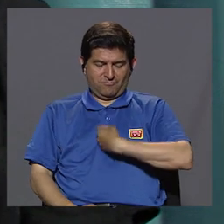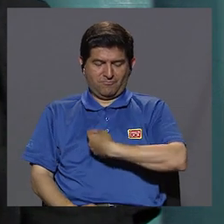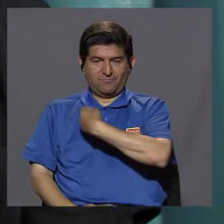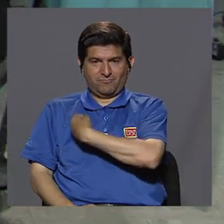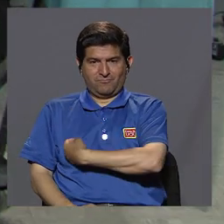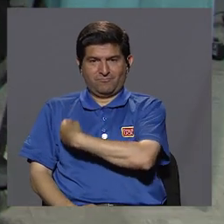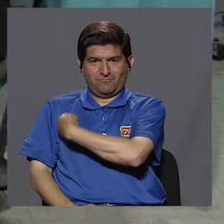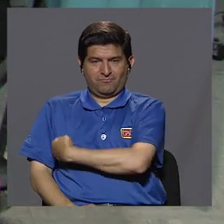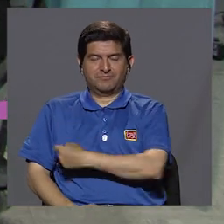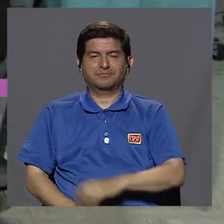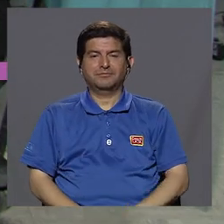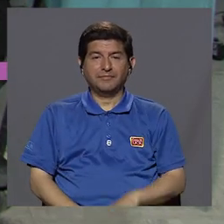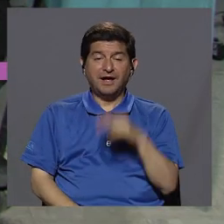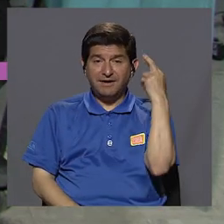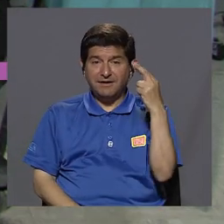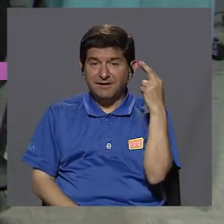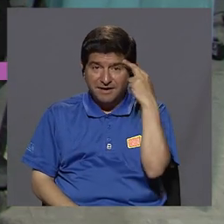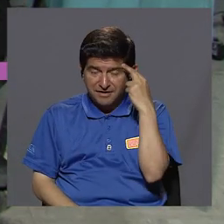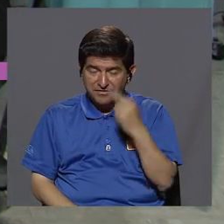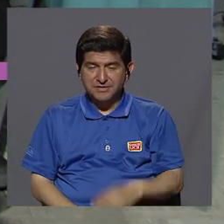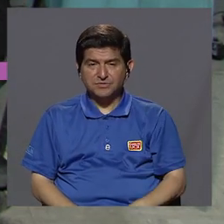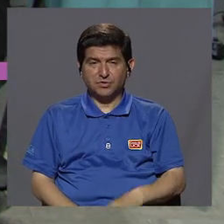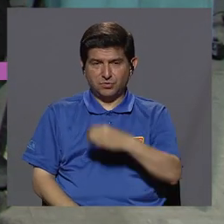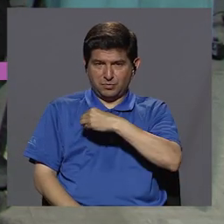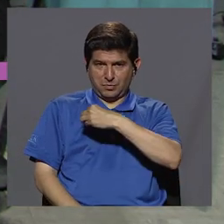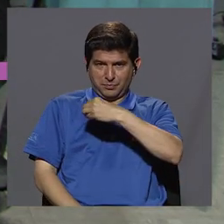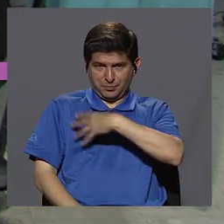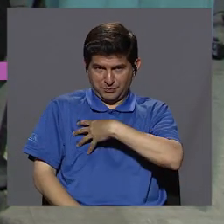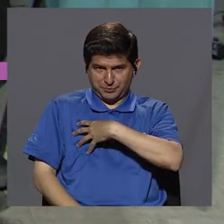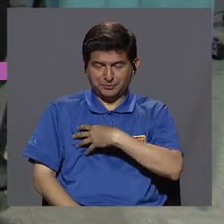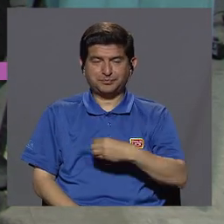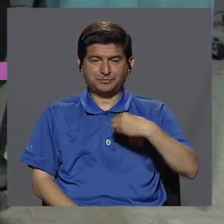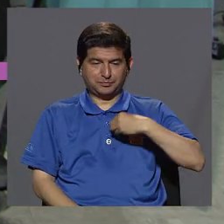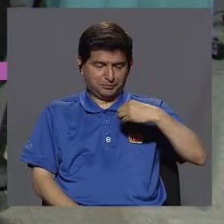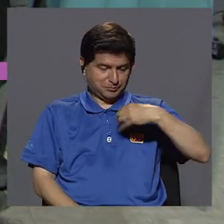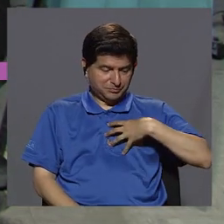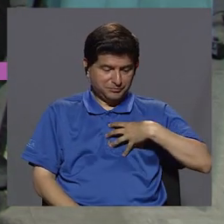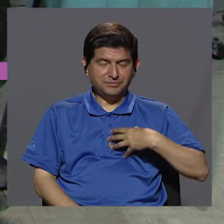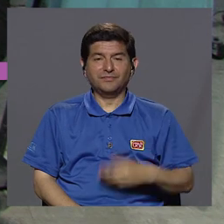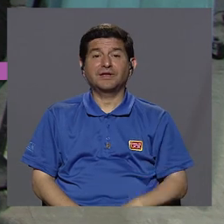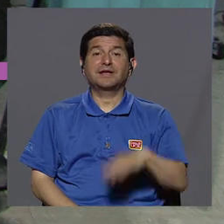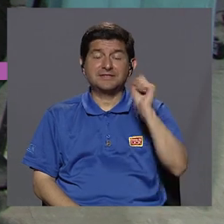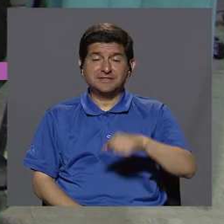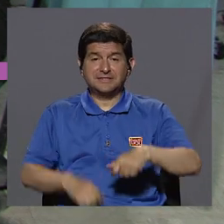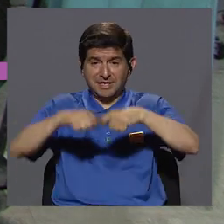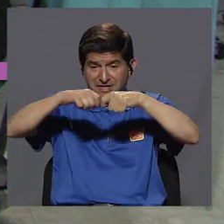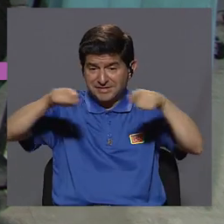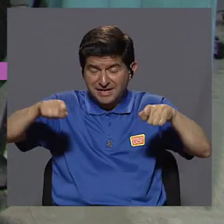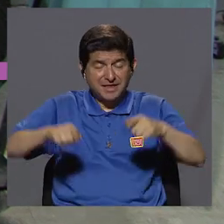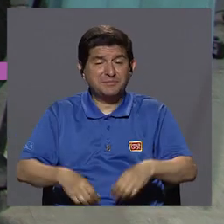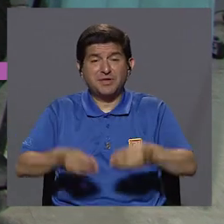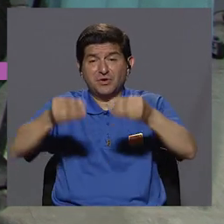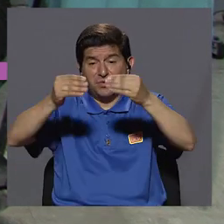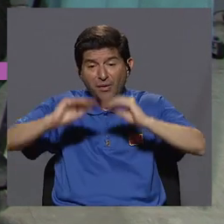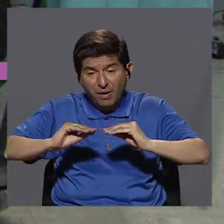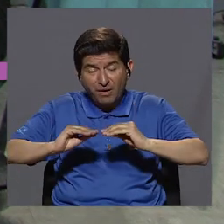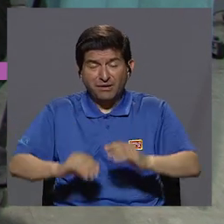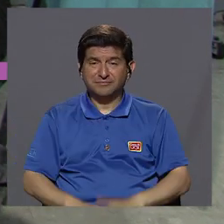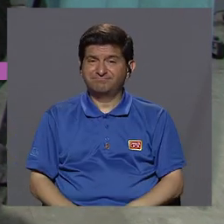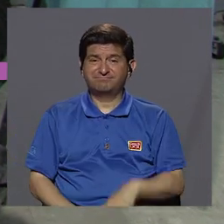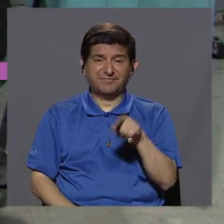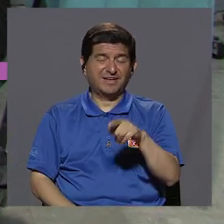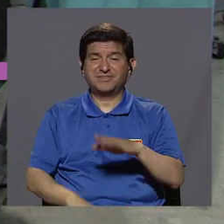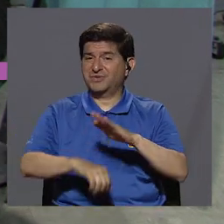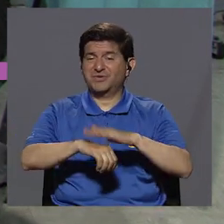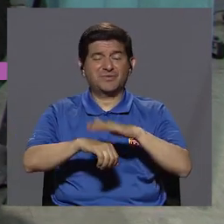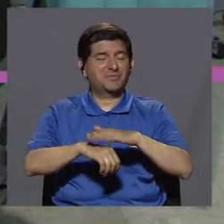básicamente eso es porque es como a presión como que se sostienen en la misma piel el adhesivo no pega y se cae entonces de ahí